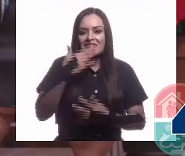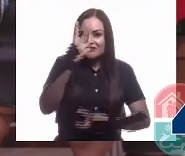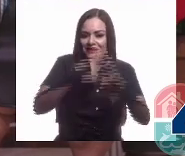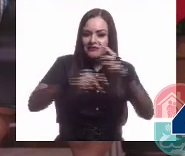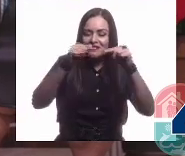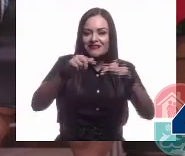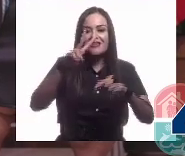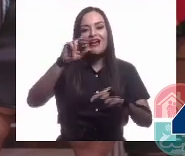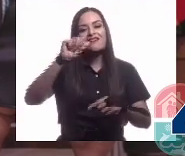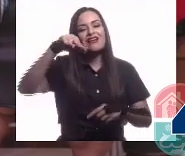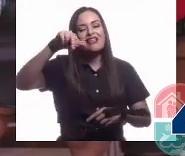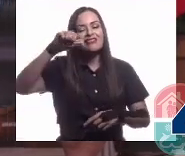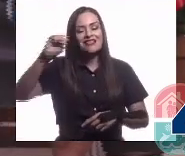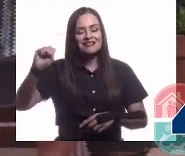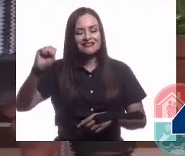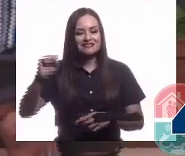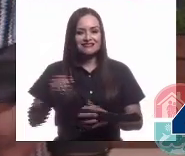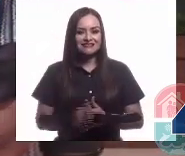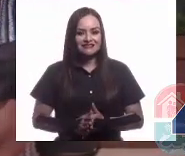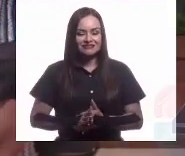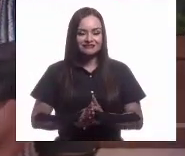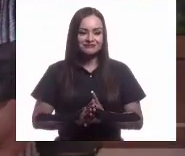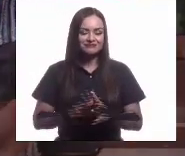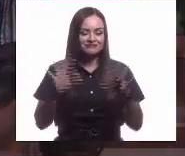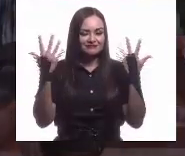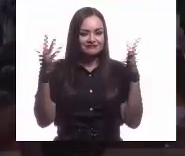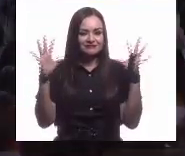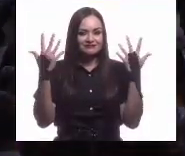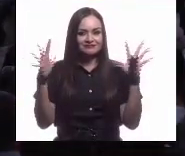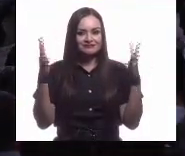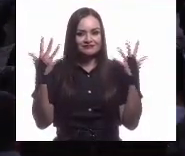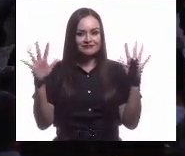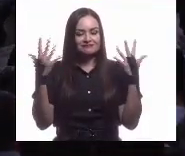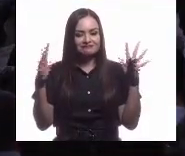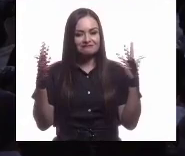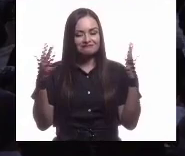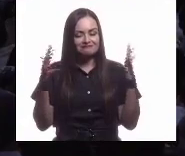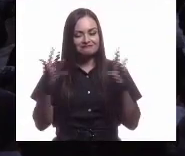a Vanessa Arce Álvarez. Gracias, Vanessa, por estar el día de hoy aquí.